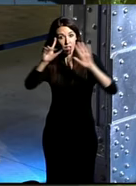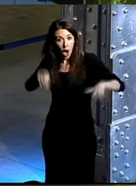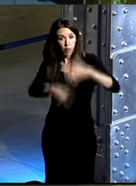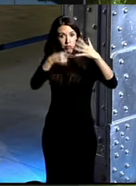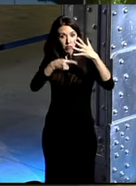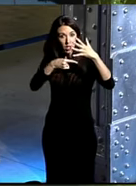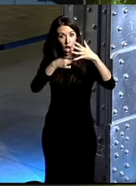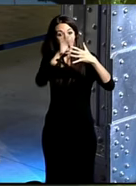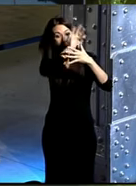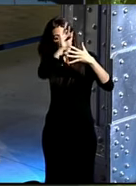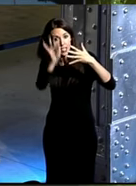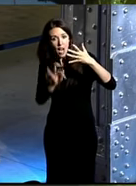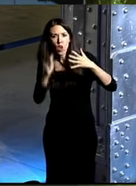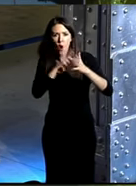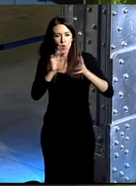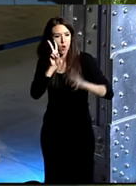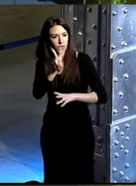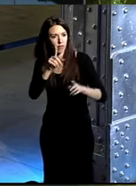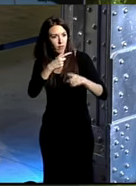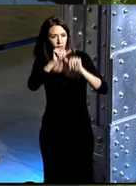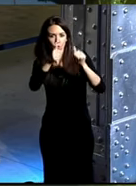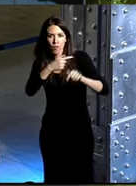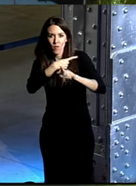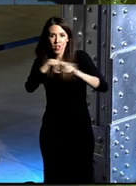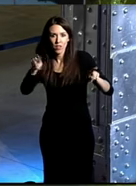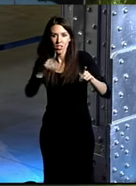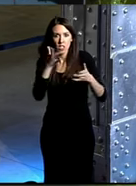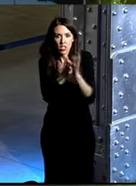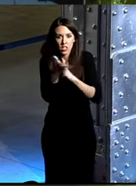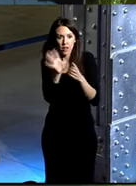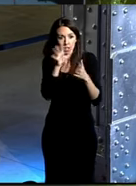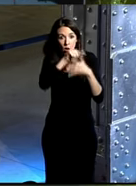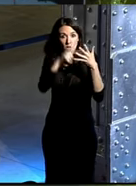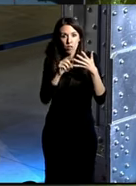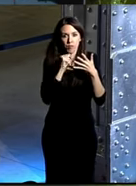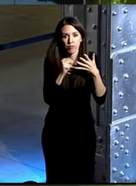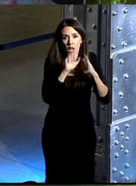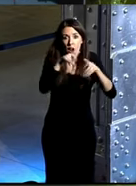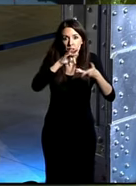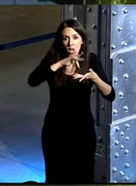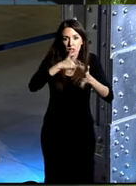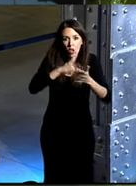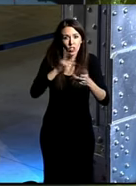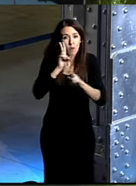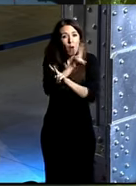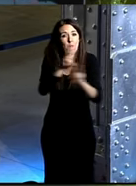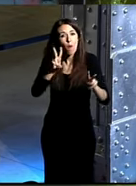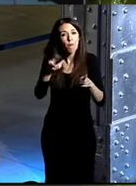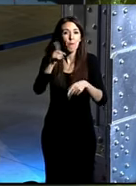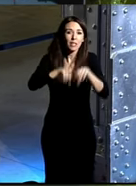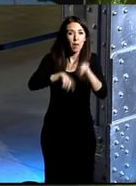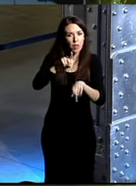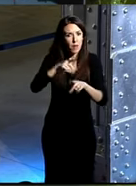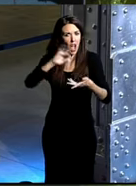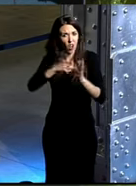Cada aparato nos hace ver el mundo de una forma totalmente distinta. Y estamos atrapados entre los aparatos y los aparatos se agotan. La perspectiva se agotó hace 100 años. Los